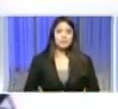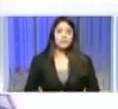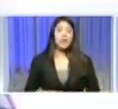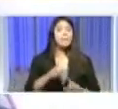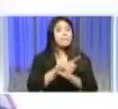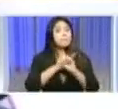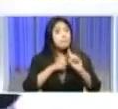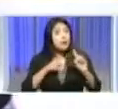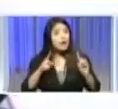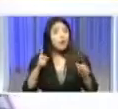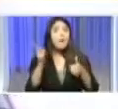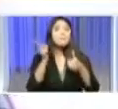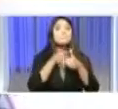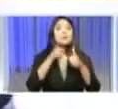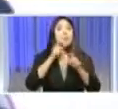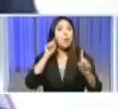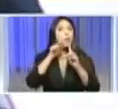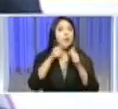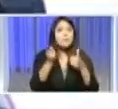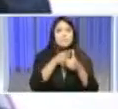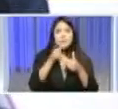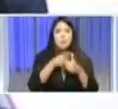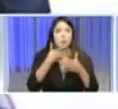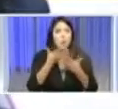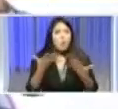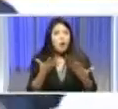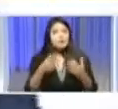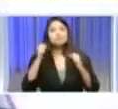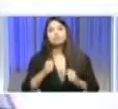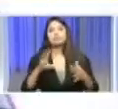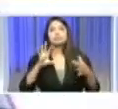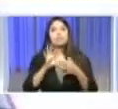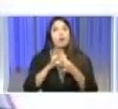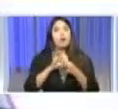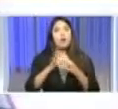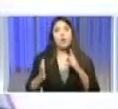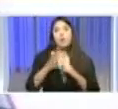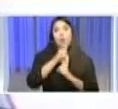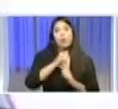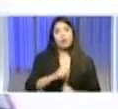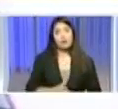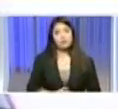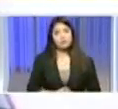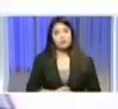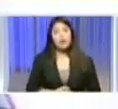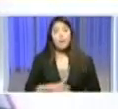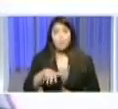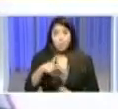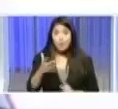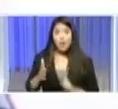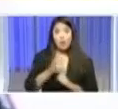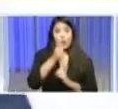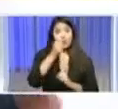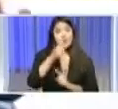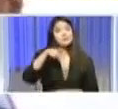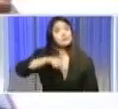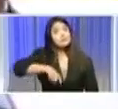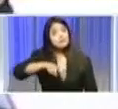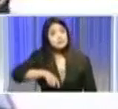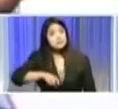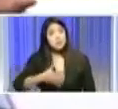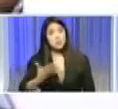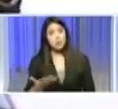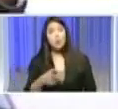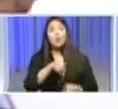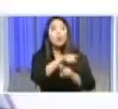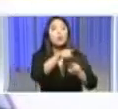pero tenemos el primer reto de todo, consolidar lo logrado. Y para consolidar lo logrado necesitamos